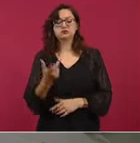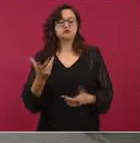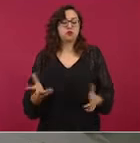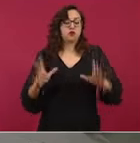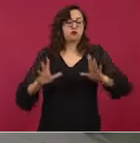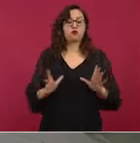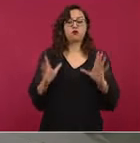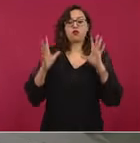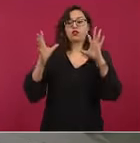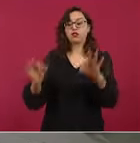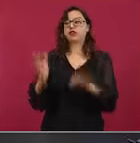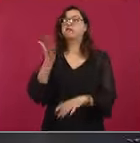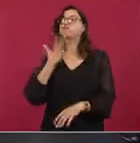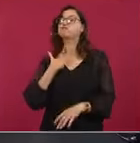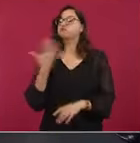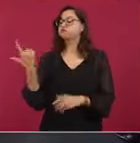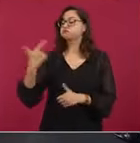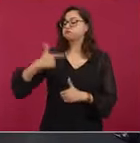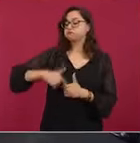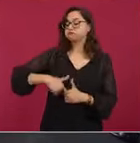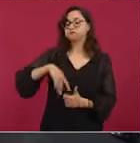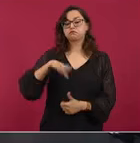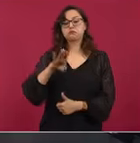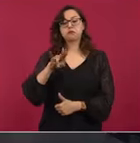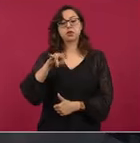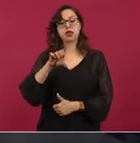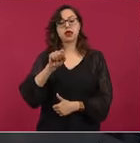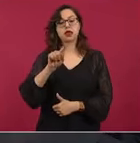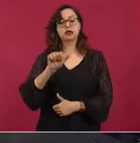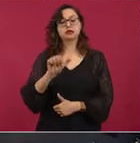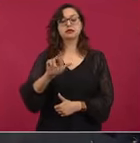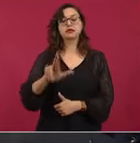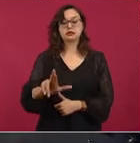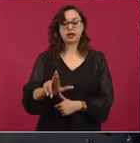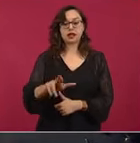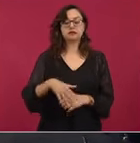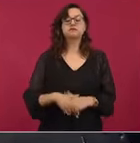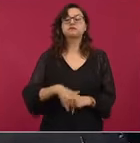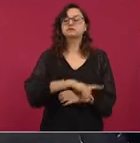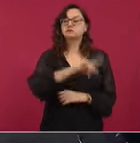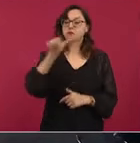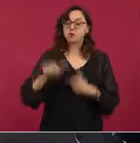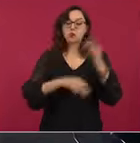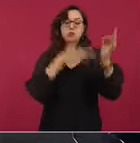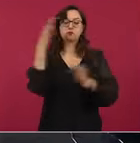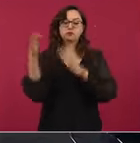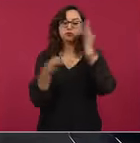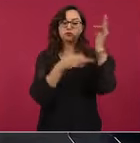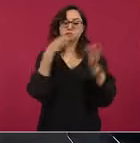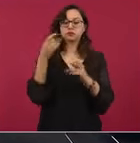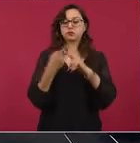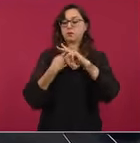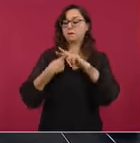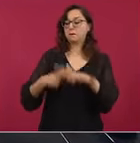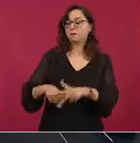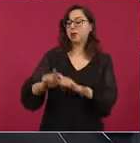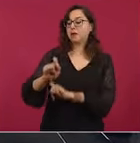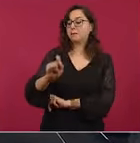bienestar. En alguna nota periodística se dijo que este 21 de marzo se iba a echar a andar la primera de